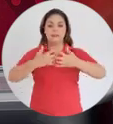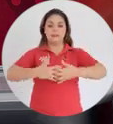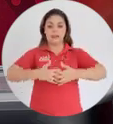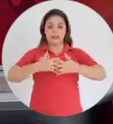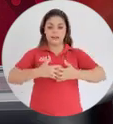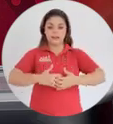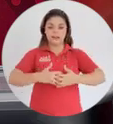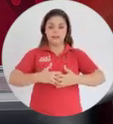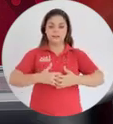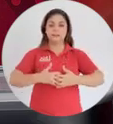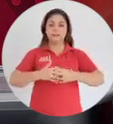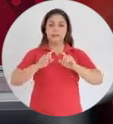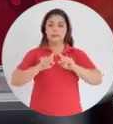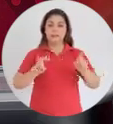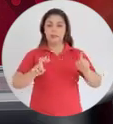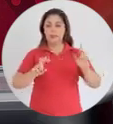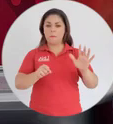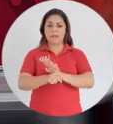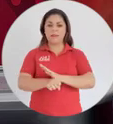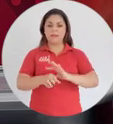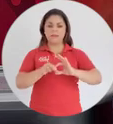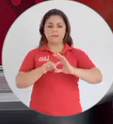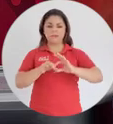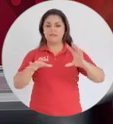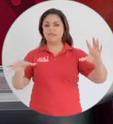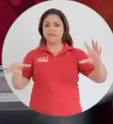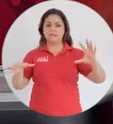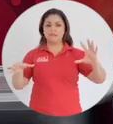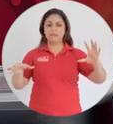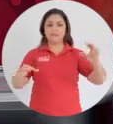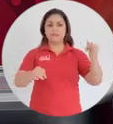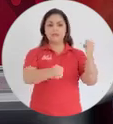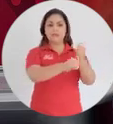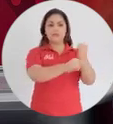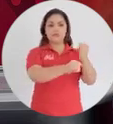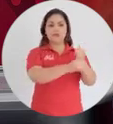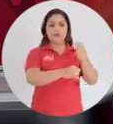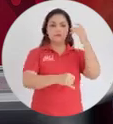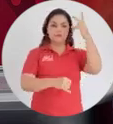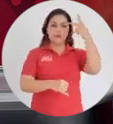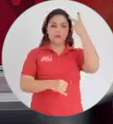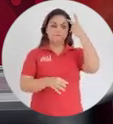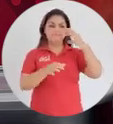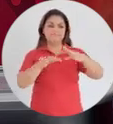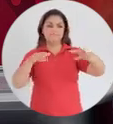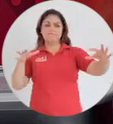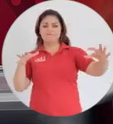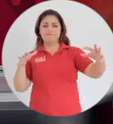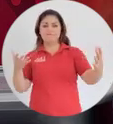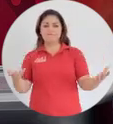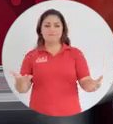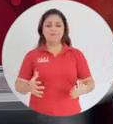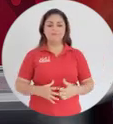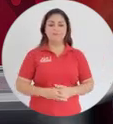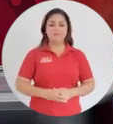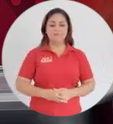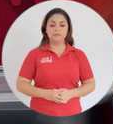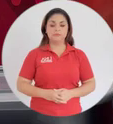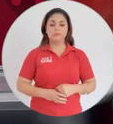Está absolutamente desunida en sus instituciones políticas. Sí.